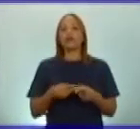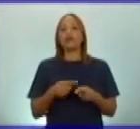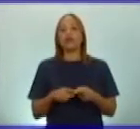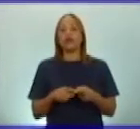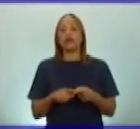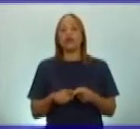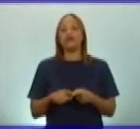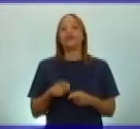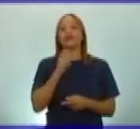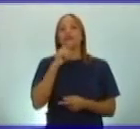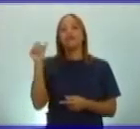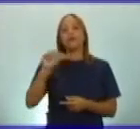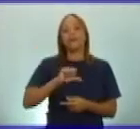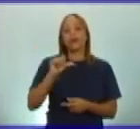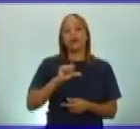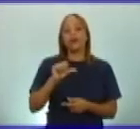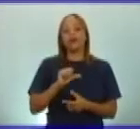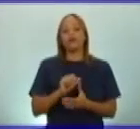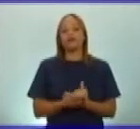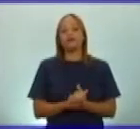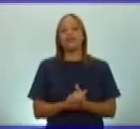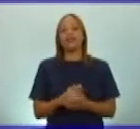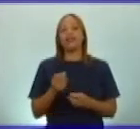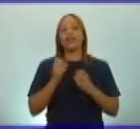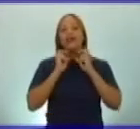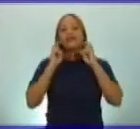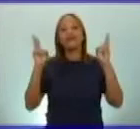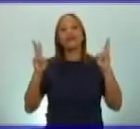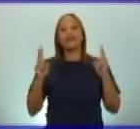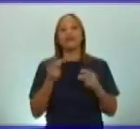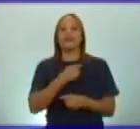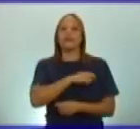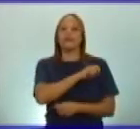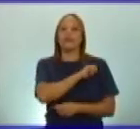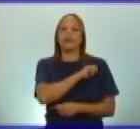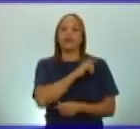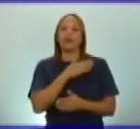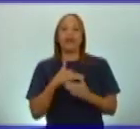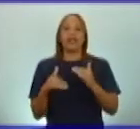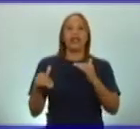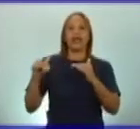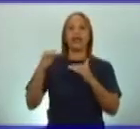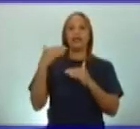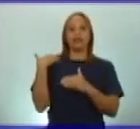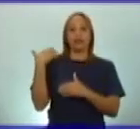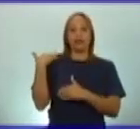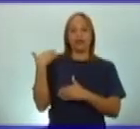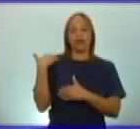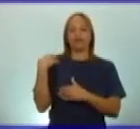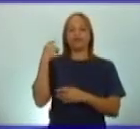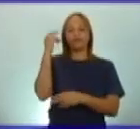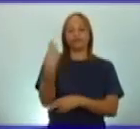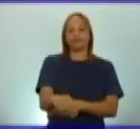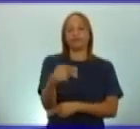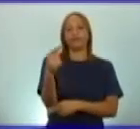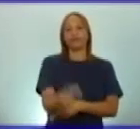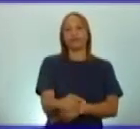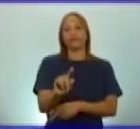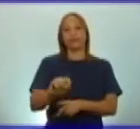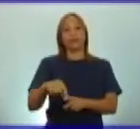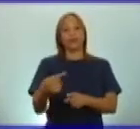las condiciones de vida de las masas. Por supuesto que sí. La alta burguesía va a tener beneficios sobre ellos, pero